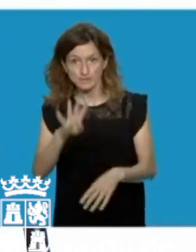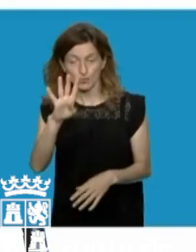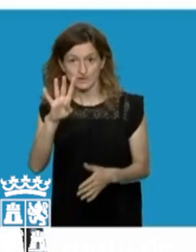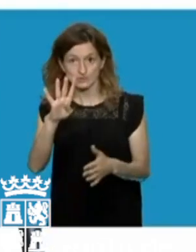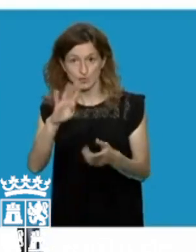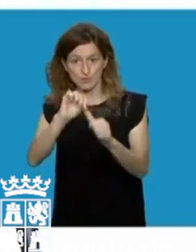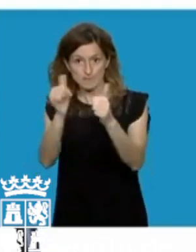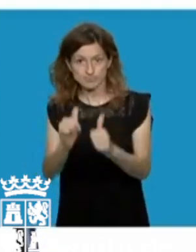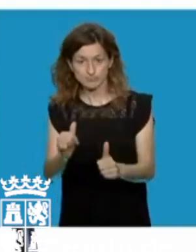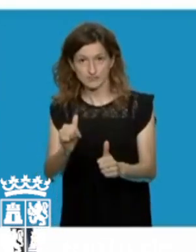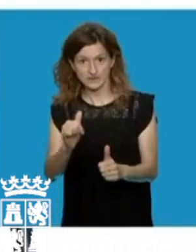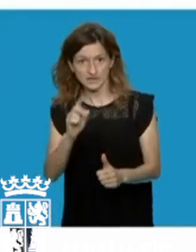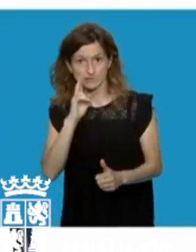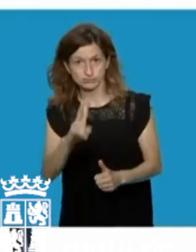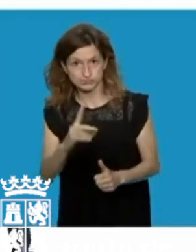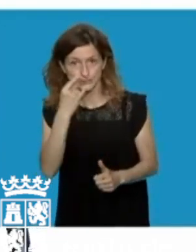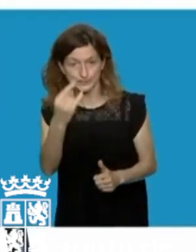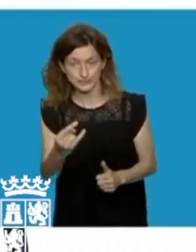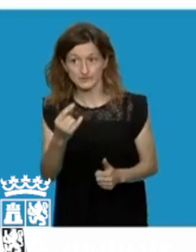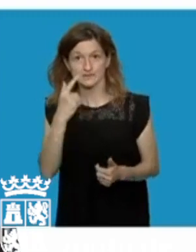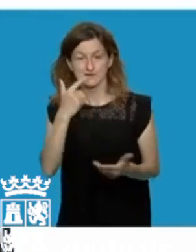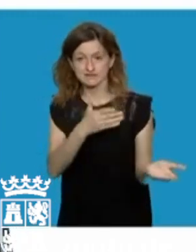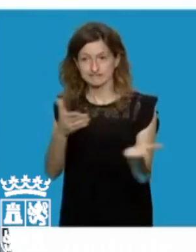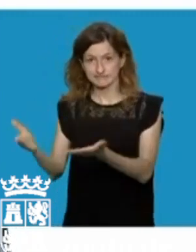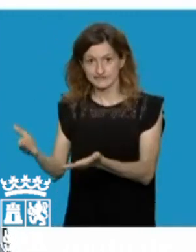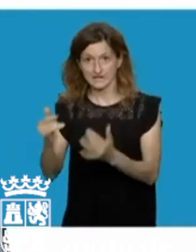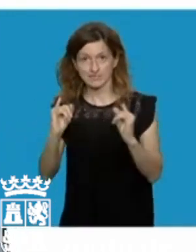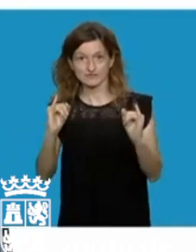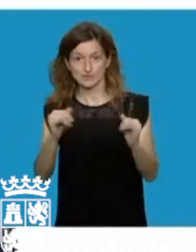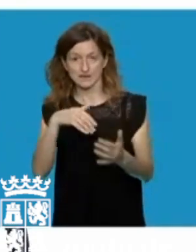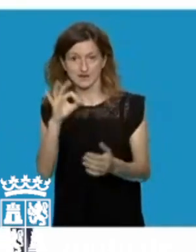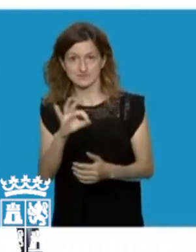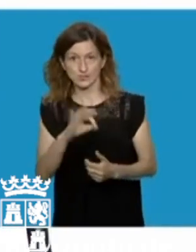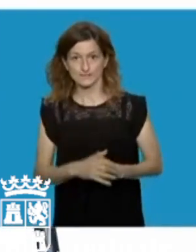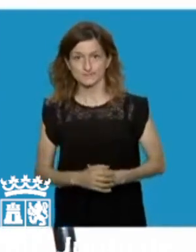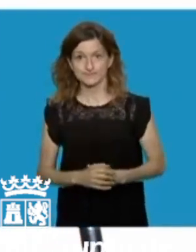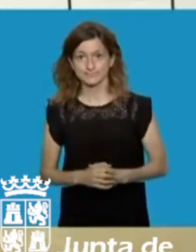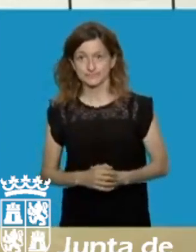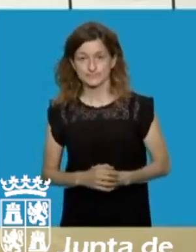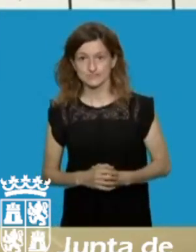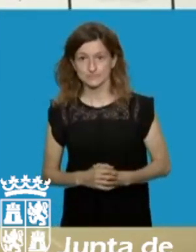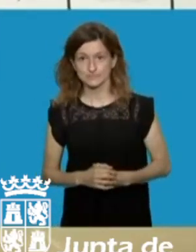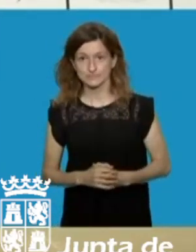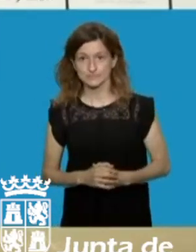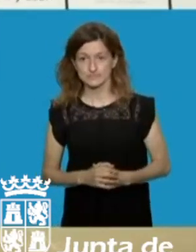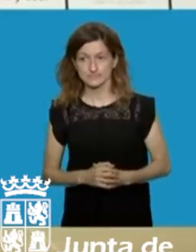que no va a dejar indiferente a nadie, la láser. Así que les dejamos para que lo disfruten. Hasta ahora.